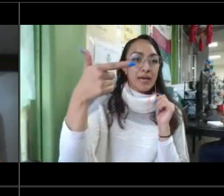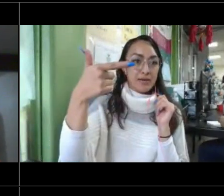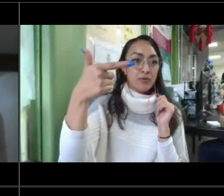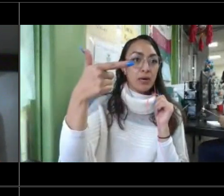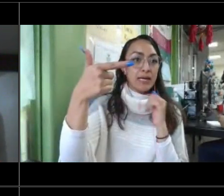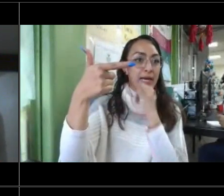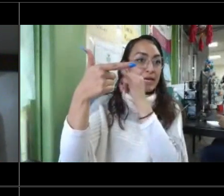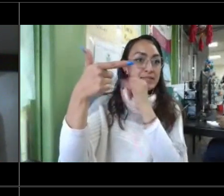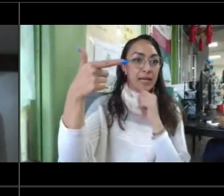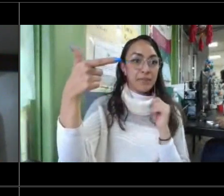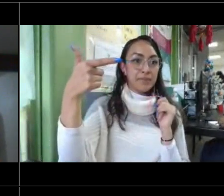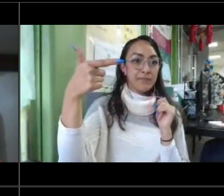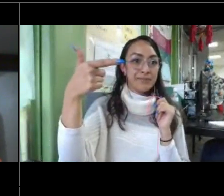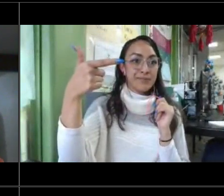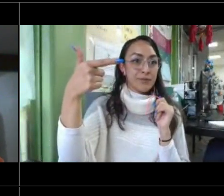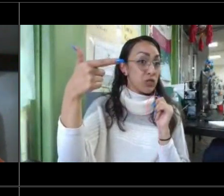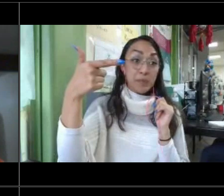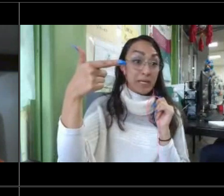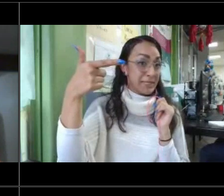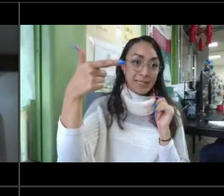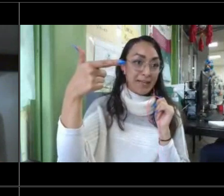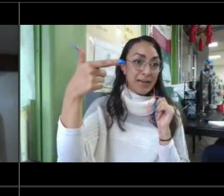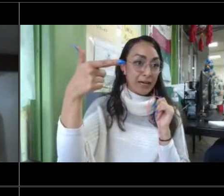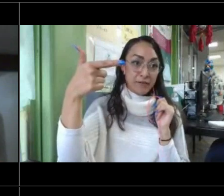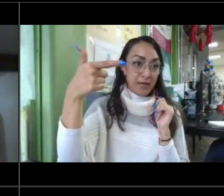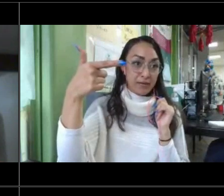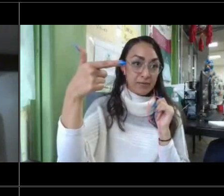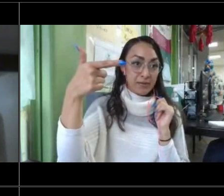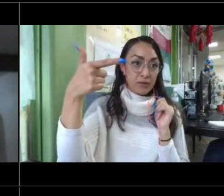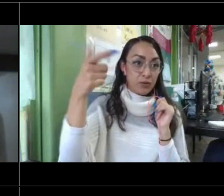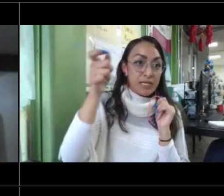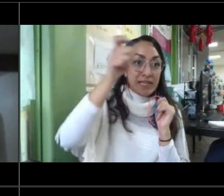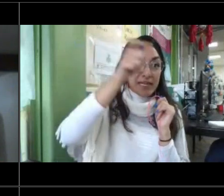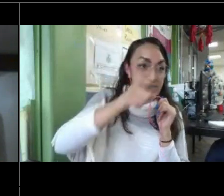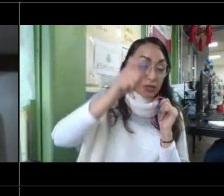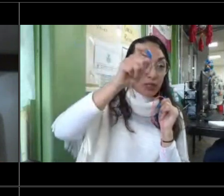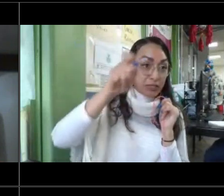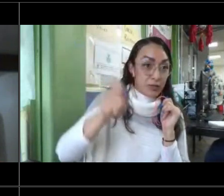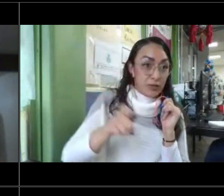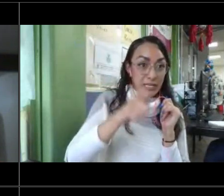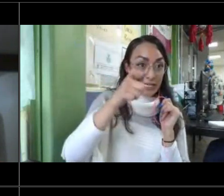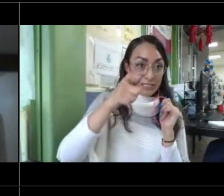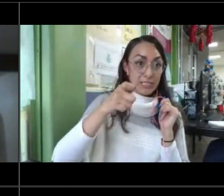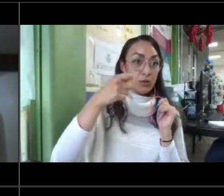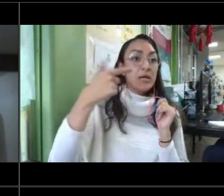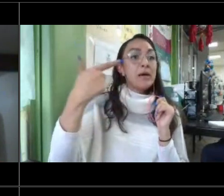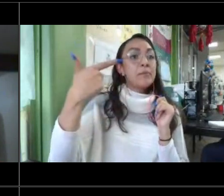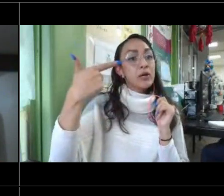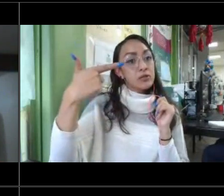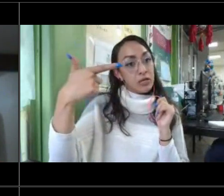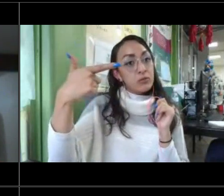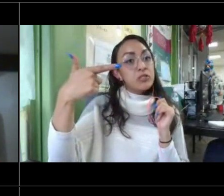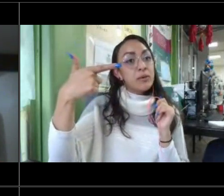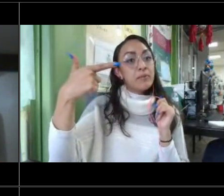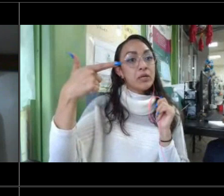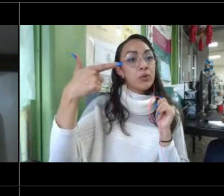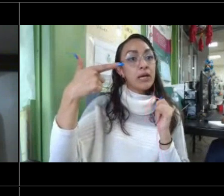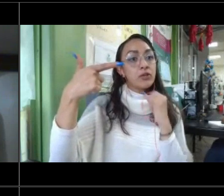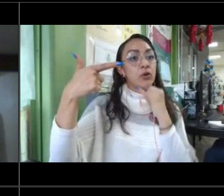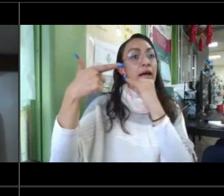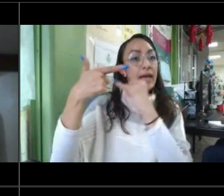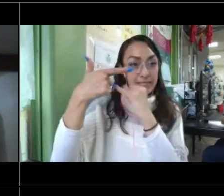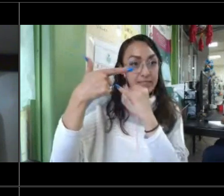con G. ¿Cuál G? Esta. No se parece en nada a la grafía. No es el circulito con el ganchito, pero los alumnos ya